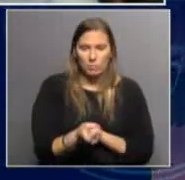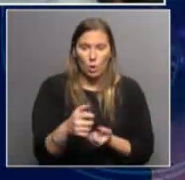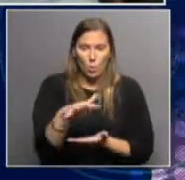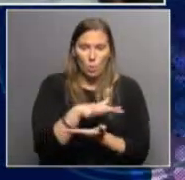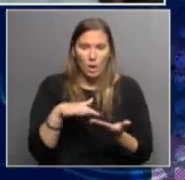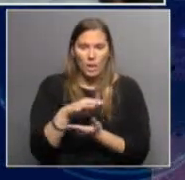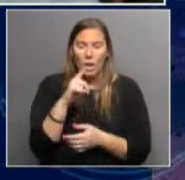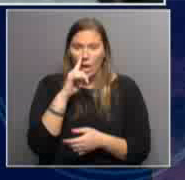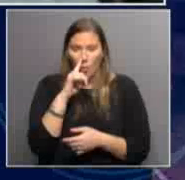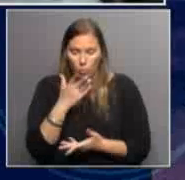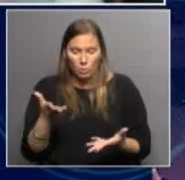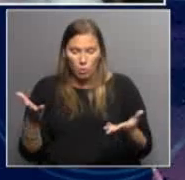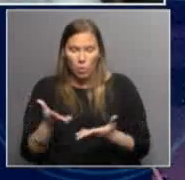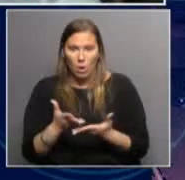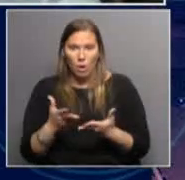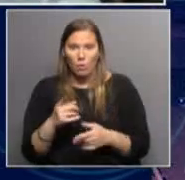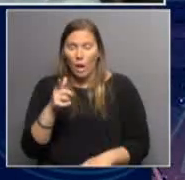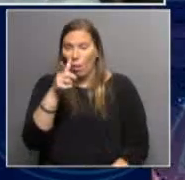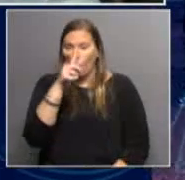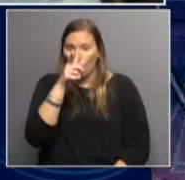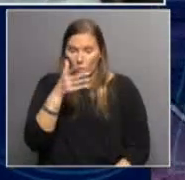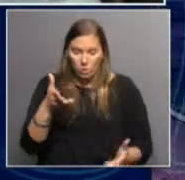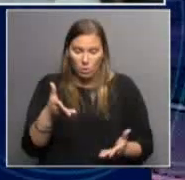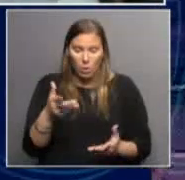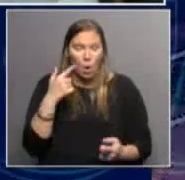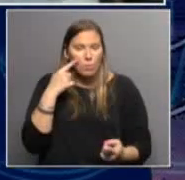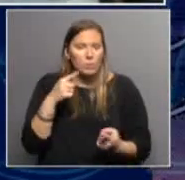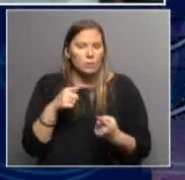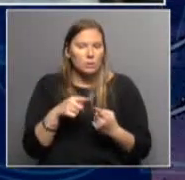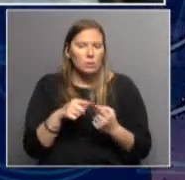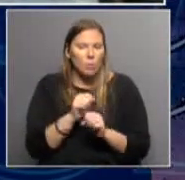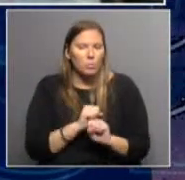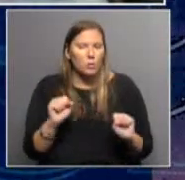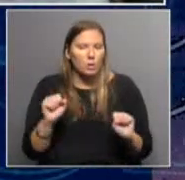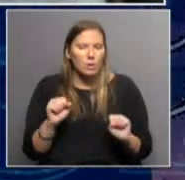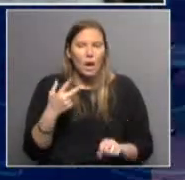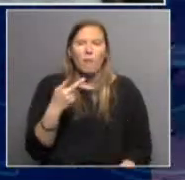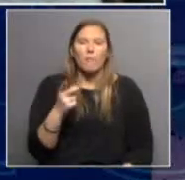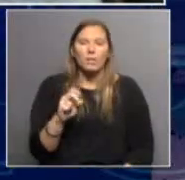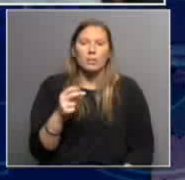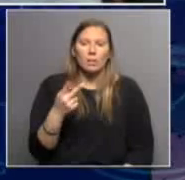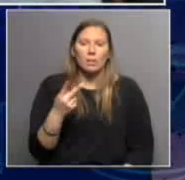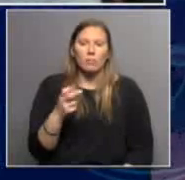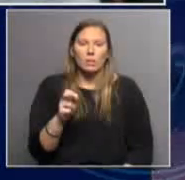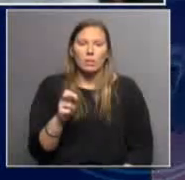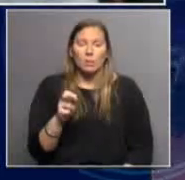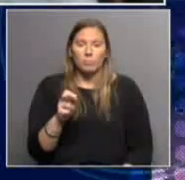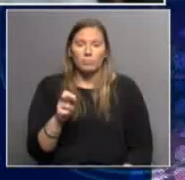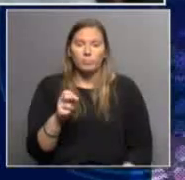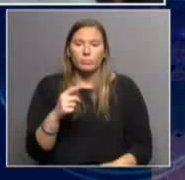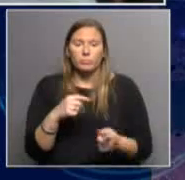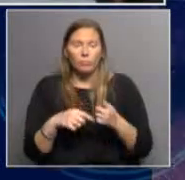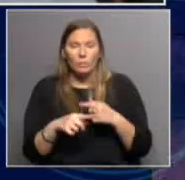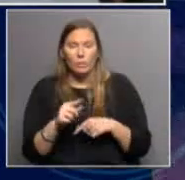fue en junio, y ahora en julio estamos con el objetivo de poder llegar a 20 ayudas. O sea que en